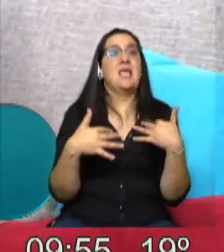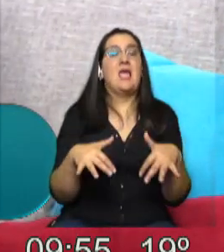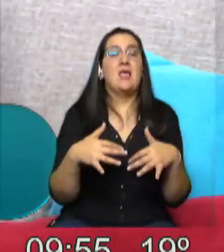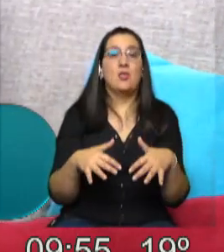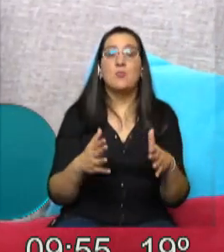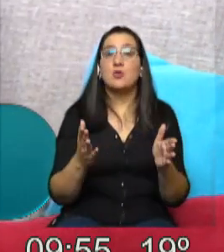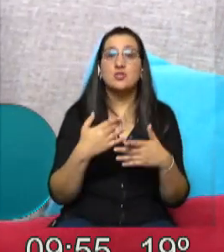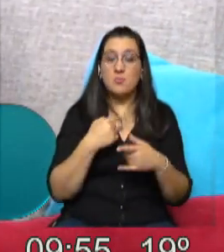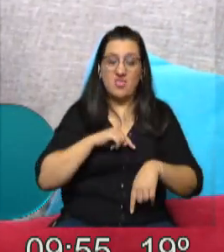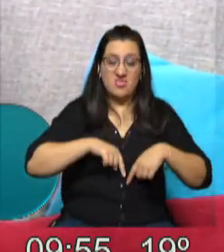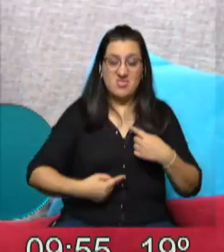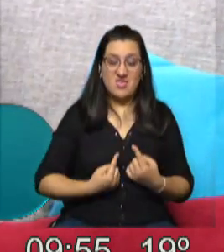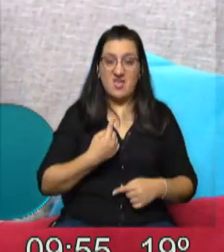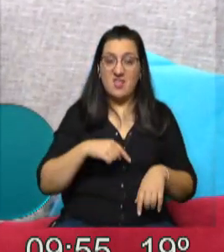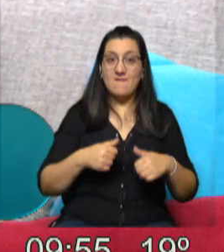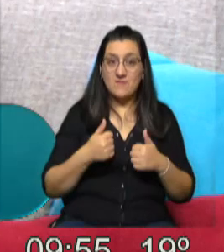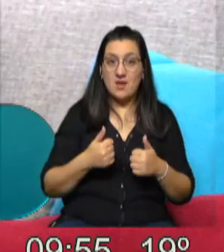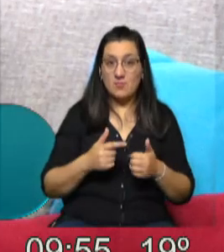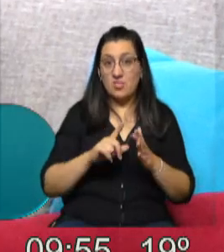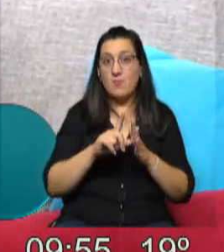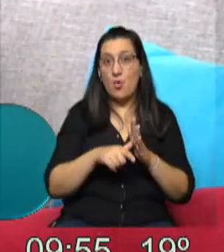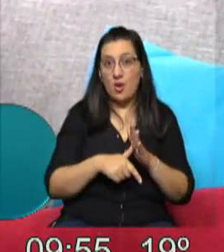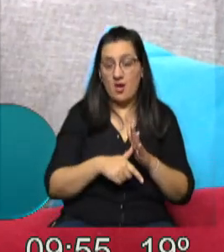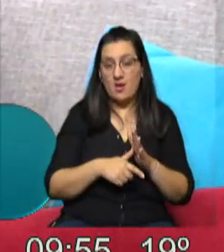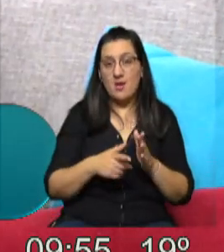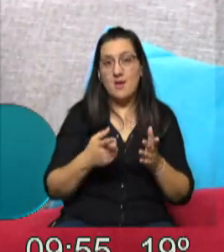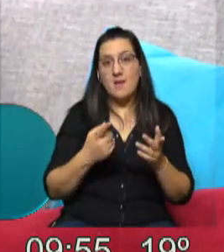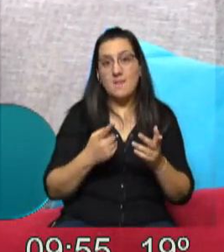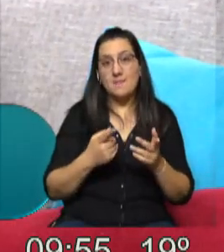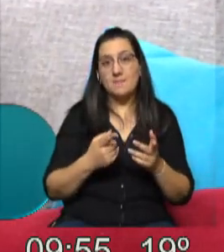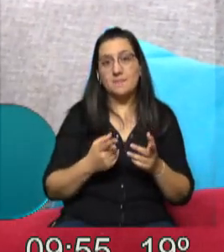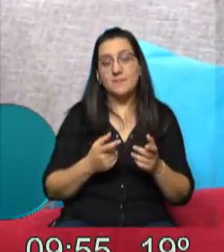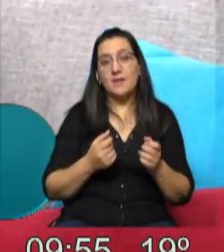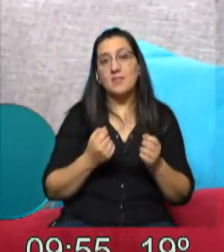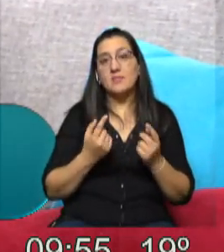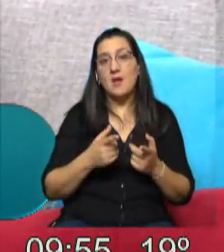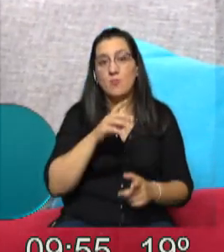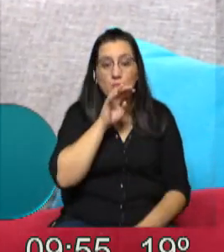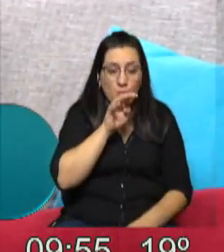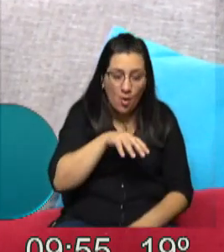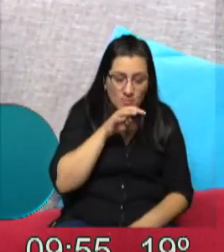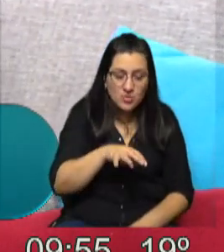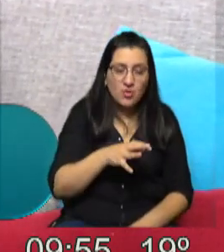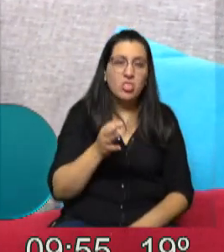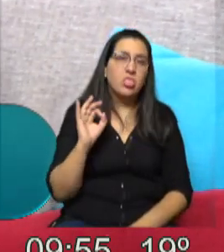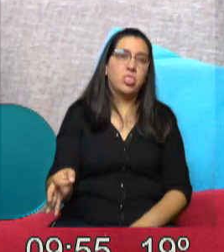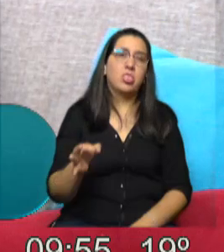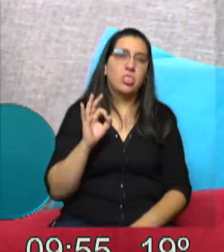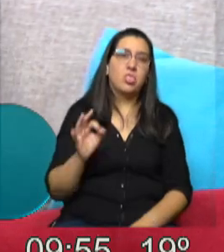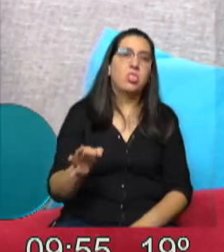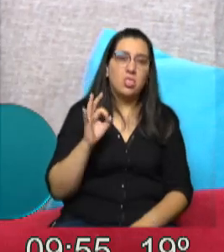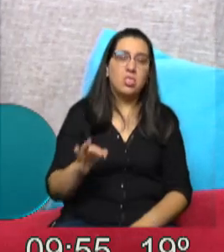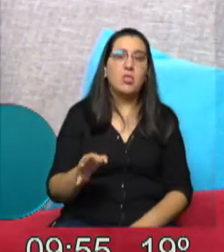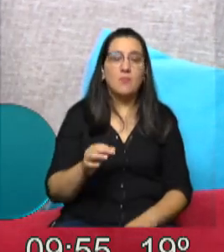está pudiendo digerir, o sea, por el tiempo. Ahora bien, da vómitos, da diarrea, da especie de